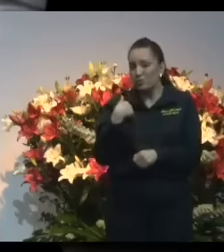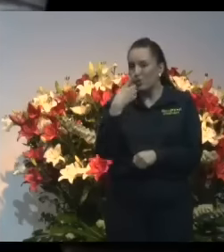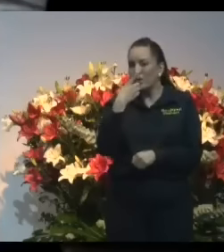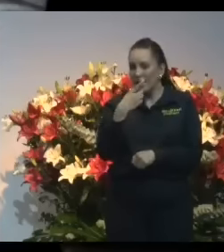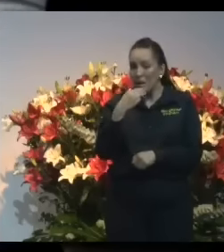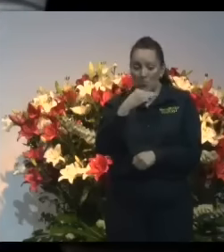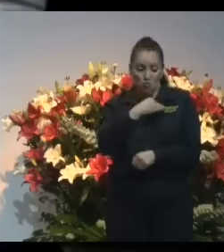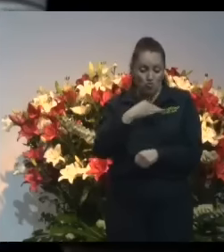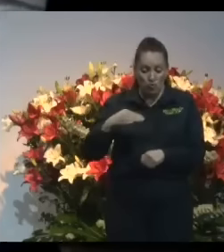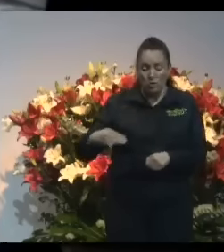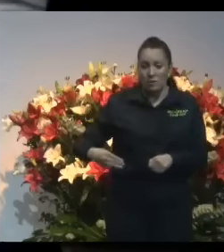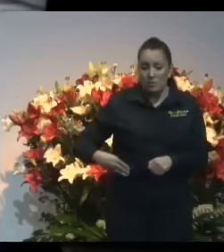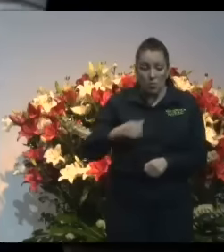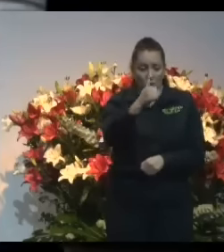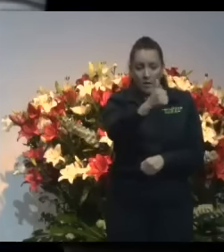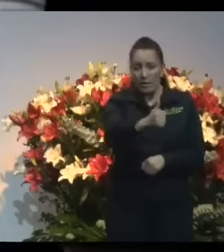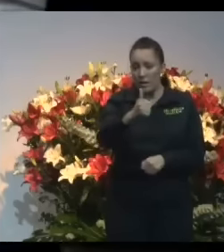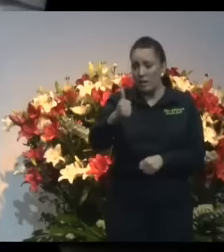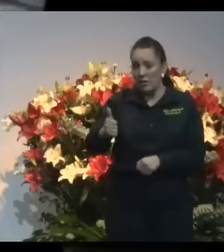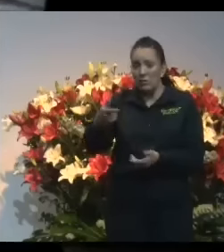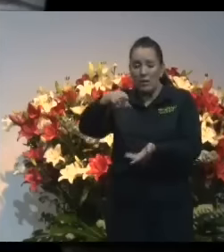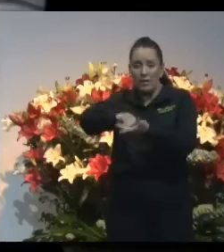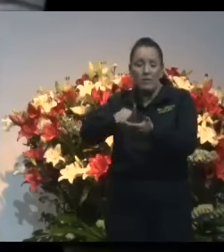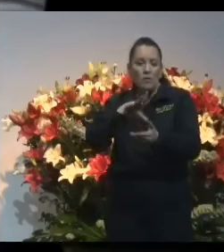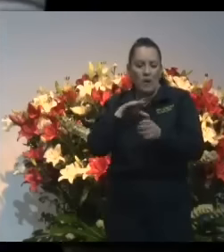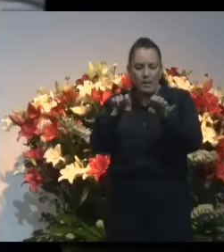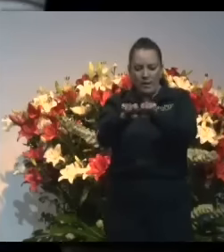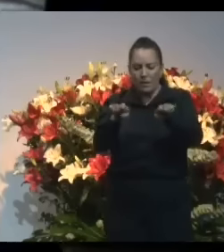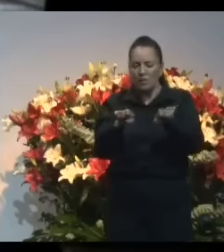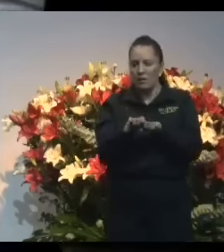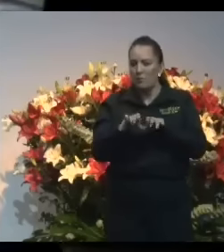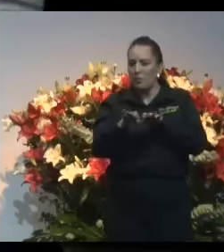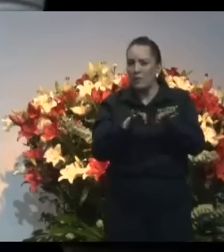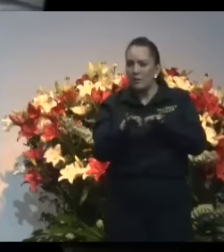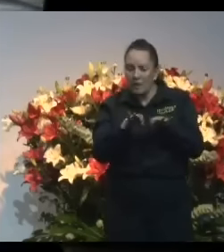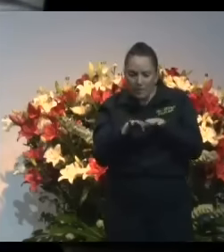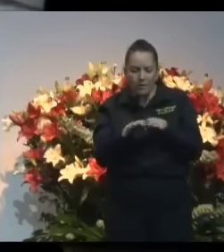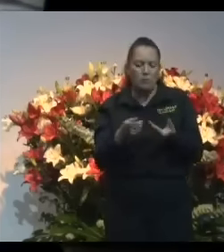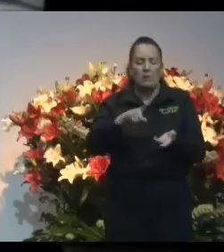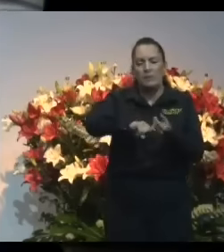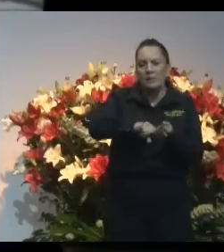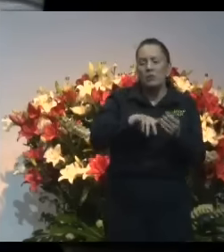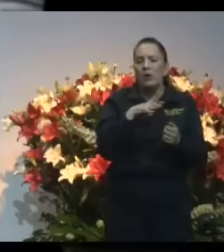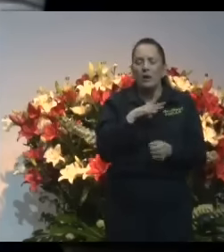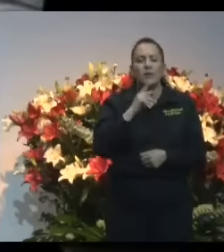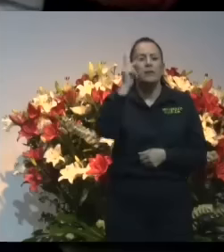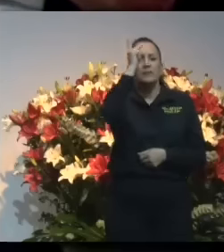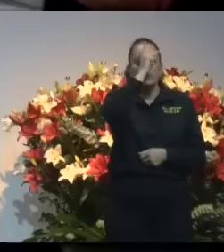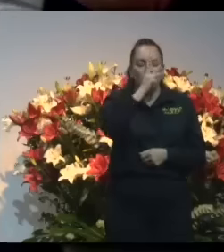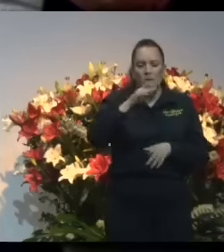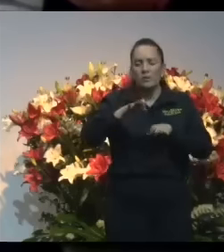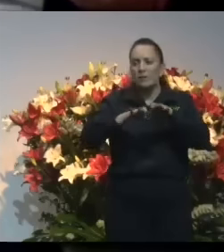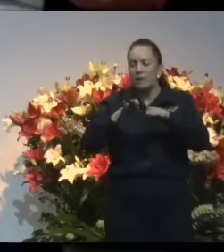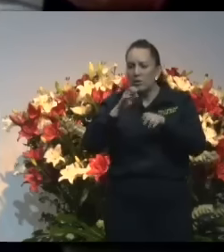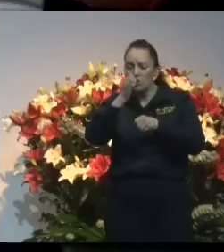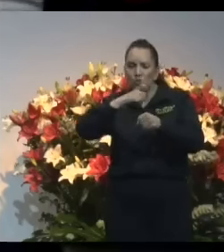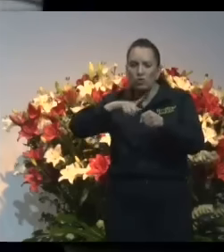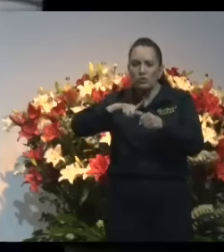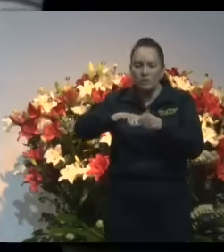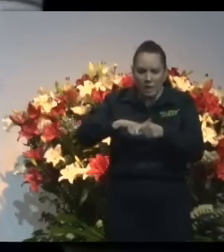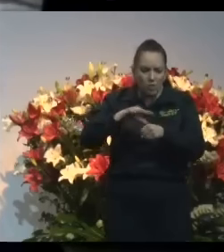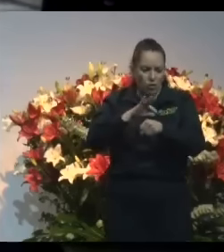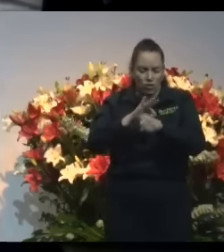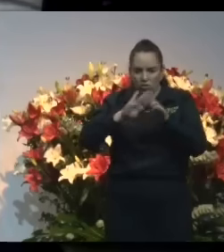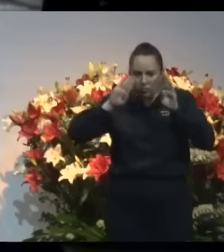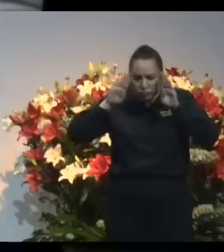trabajo conformados por psicólogos, por trabajadoras sociales, por médicas legistas,